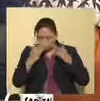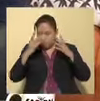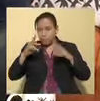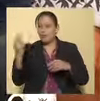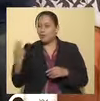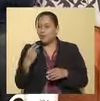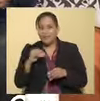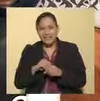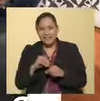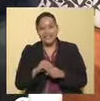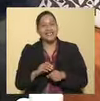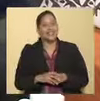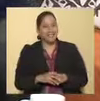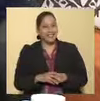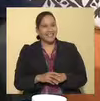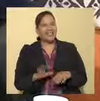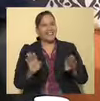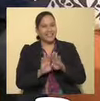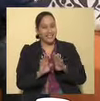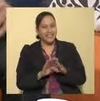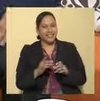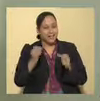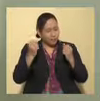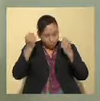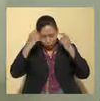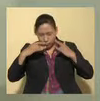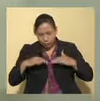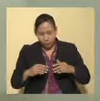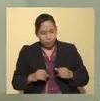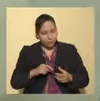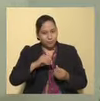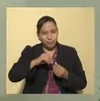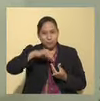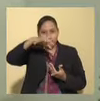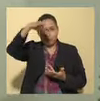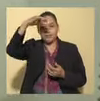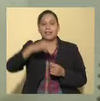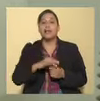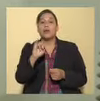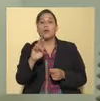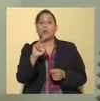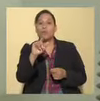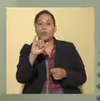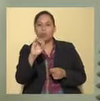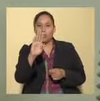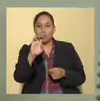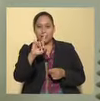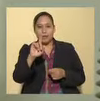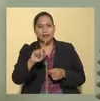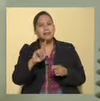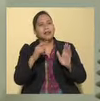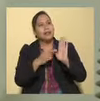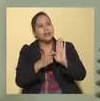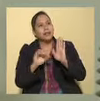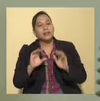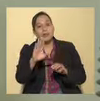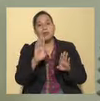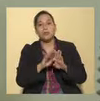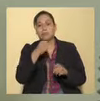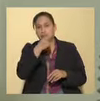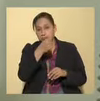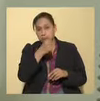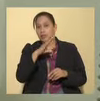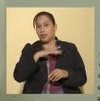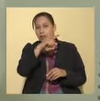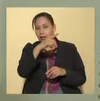secreto entre tú pero y yo. Pero sí, shh, no hay que decirle a nadie. Pues ya estamos más que listos para irnos con Julio Vélez, que nos presenta una cápsula con una